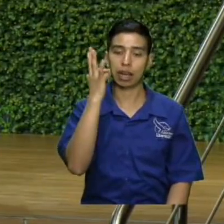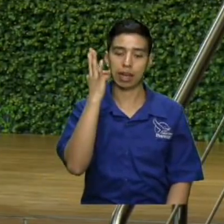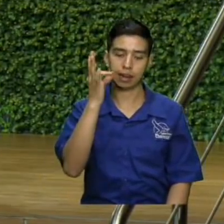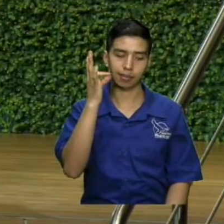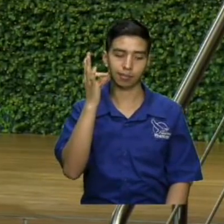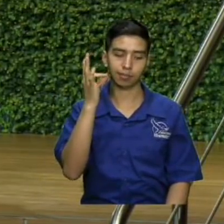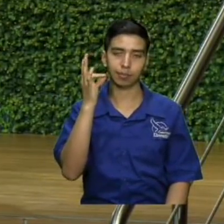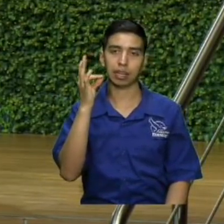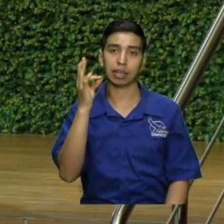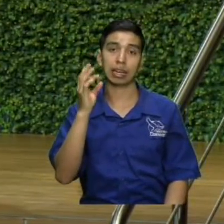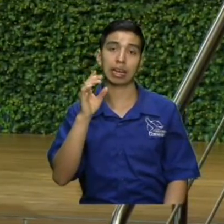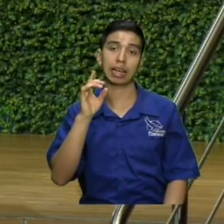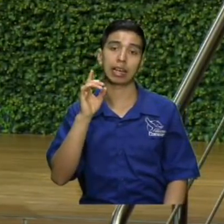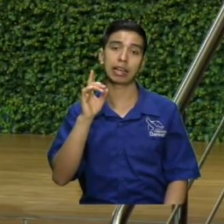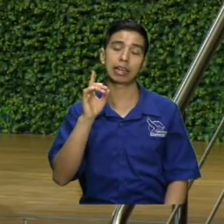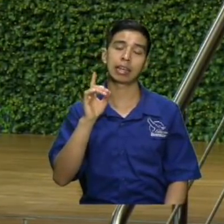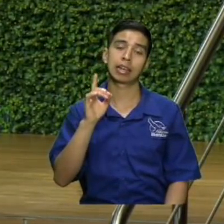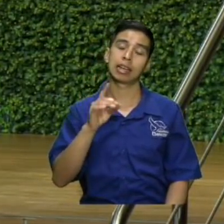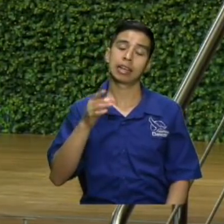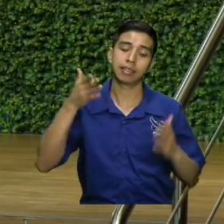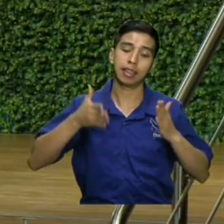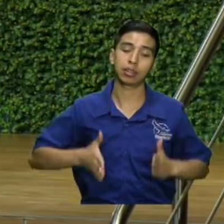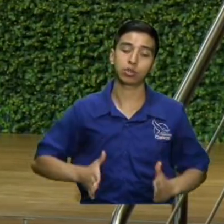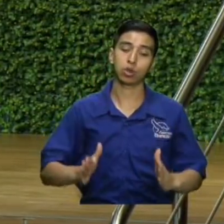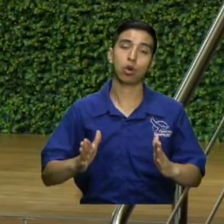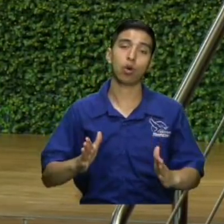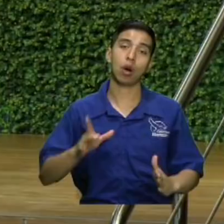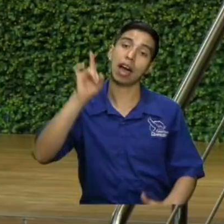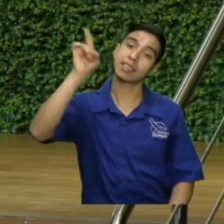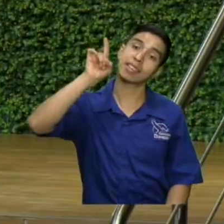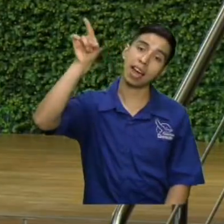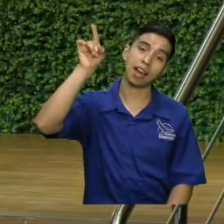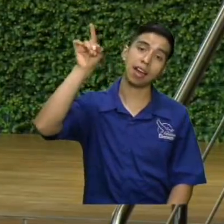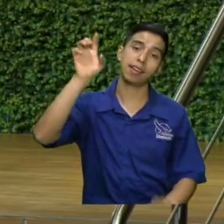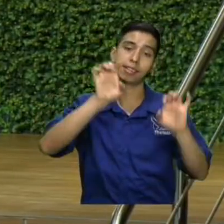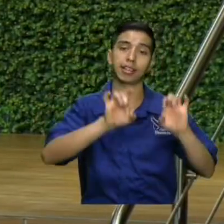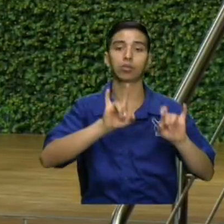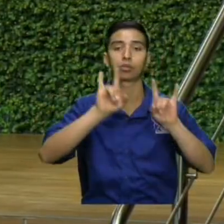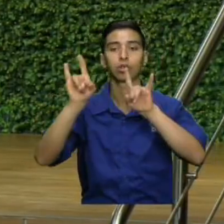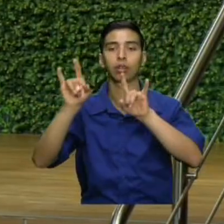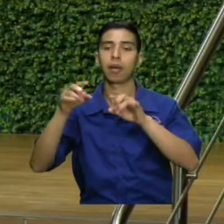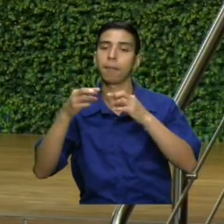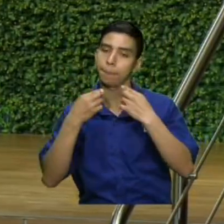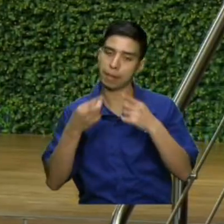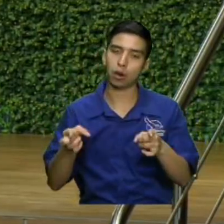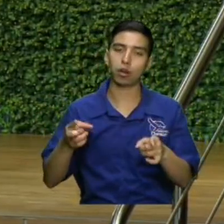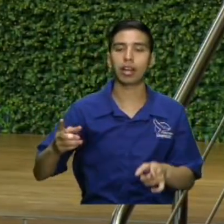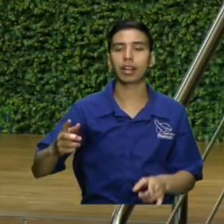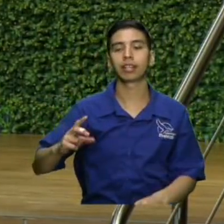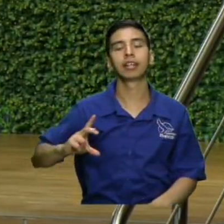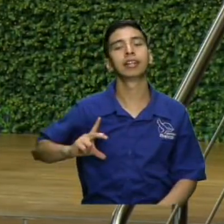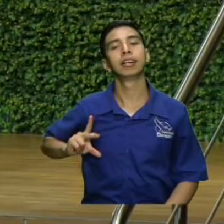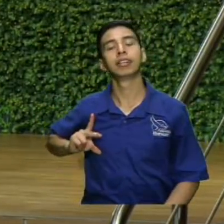pero de procedencia chapina. Pero gringa, pues.